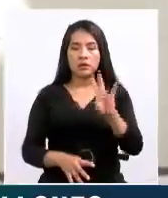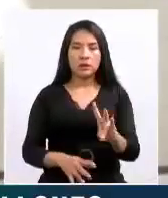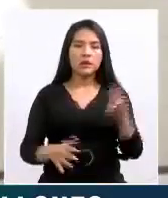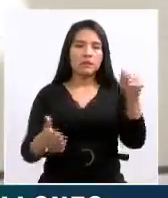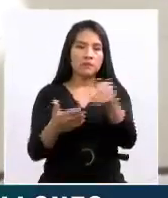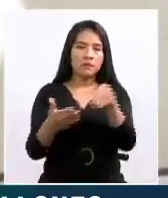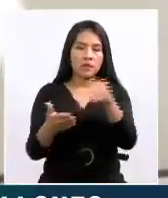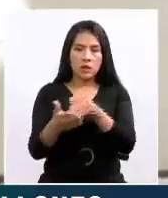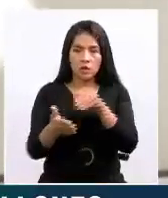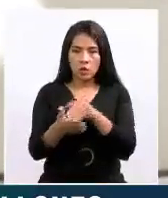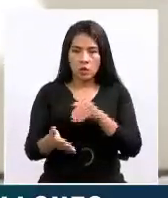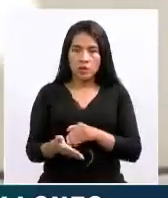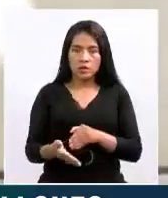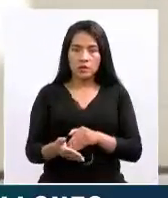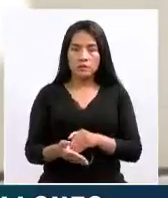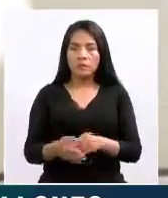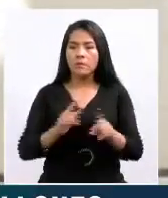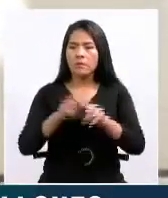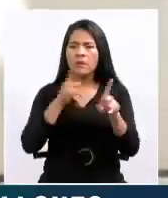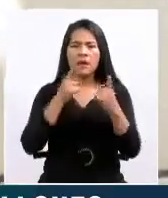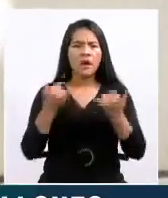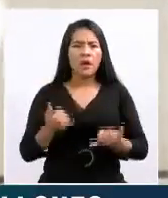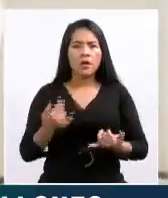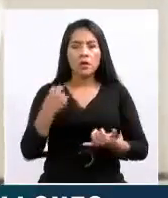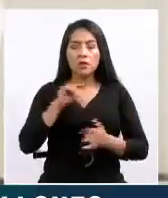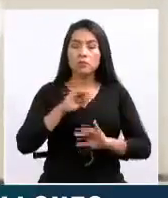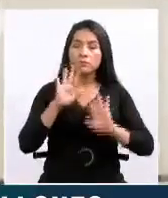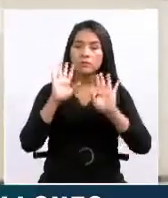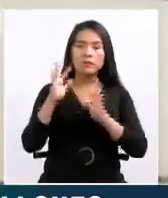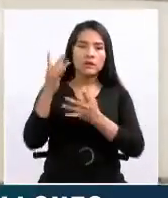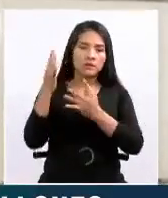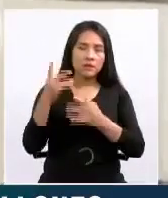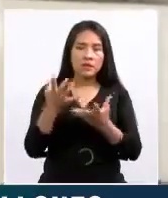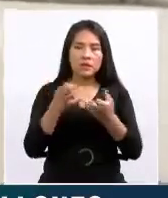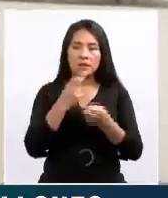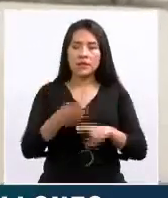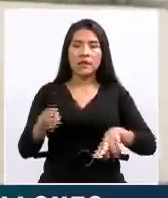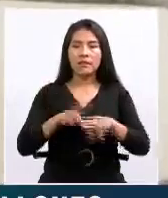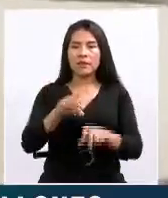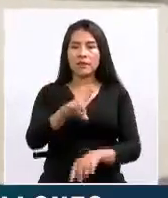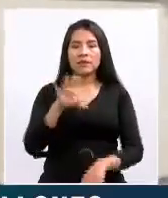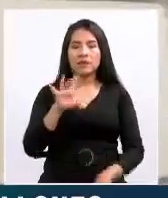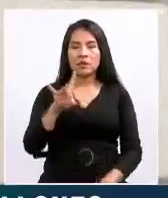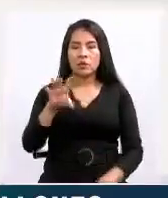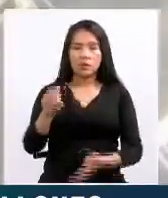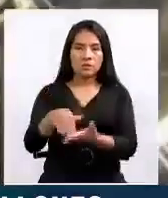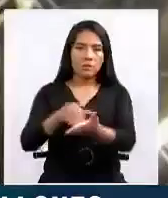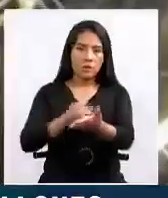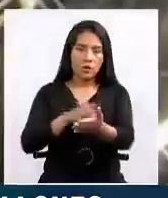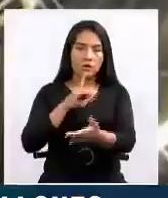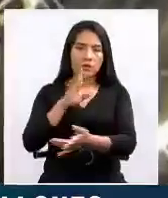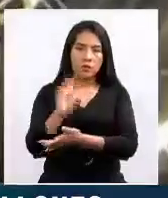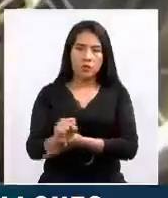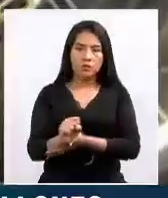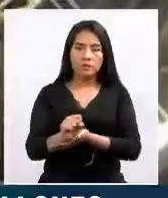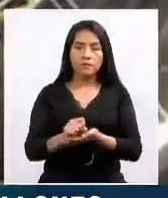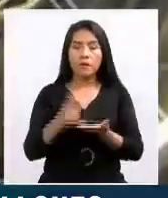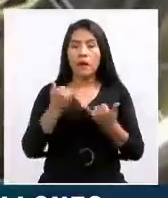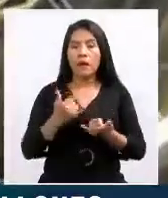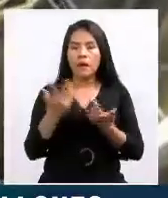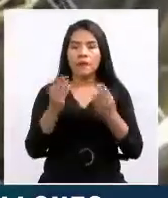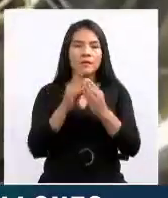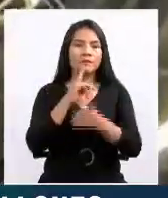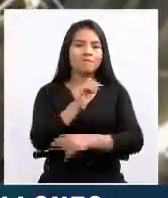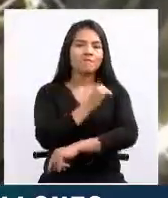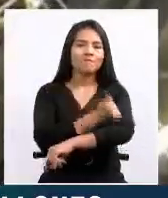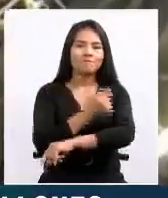millones, y este año pues esperamos superar los 180 millones de bolivianos. La autoridad dio a conocer que se han